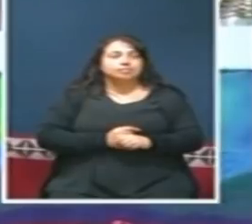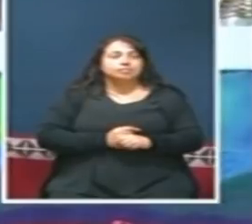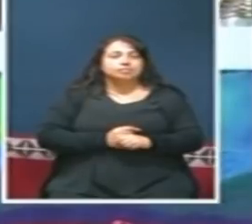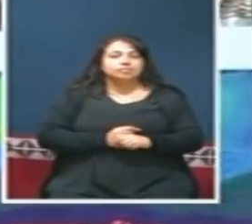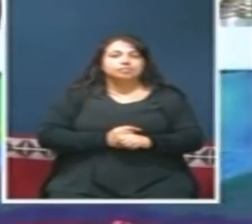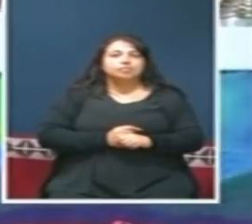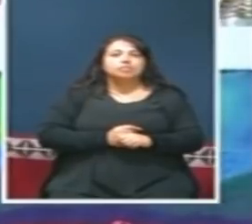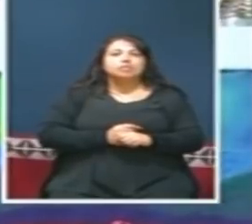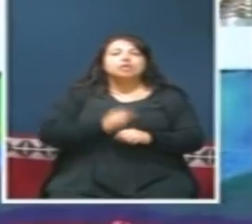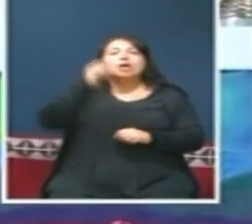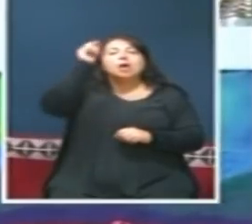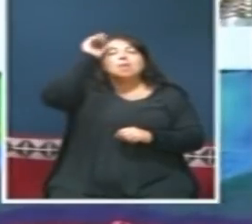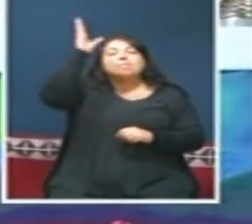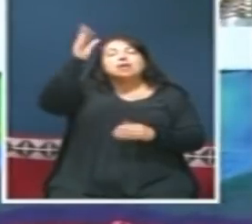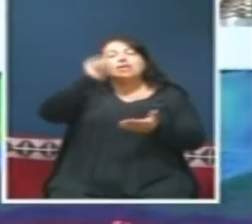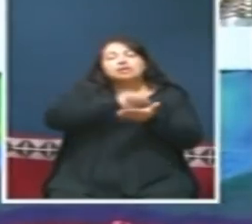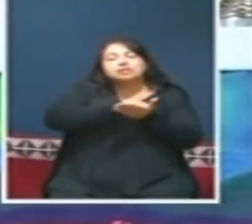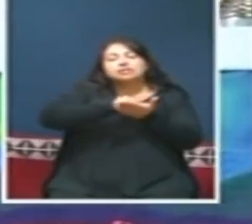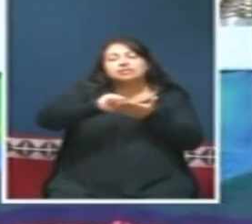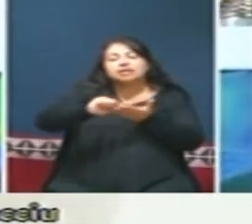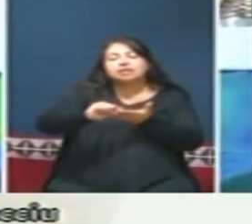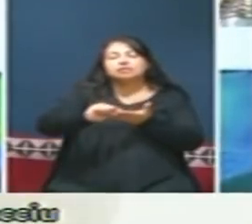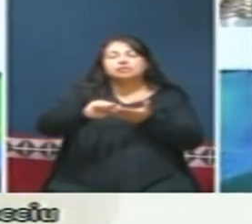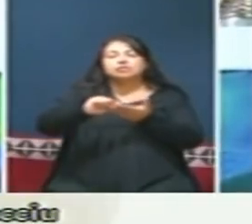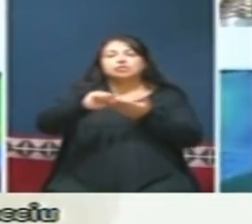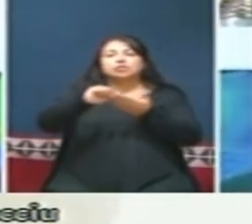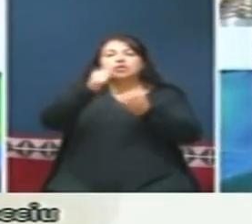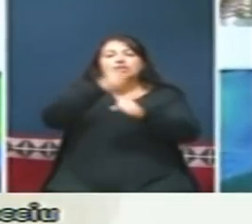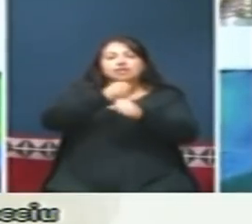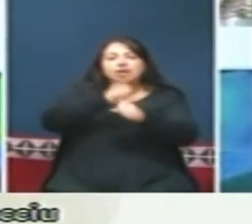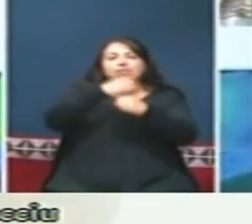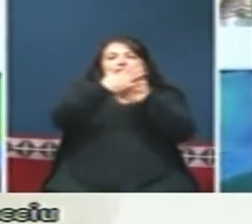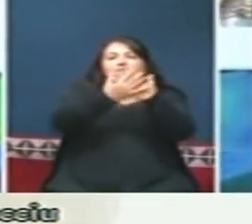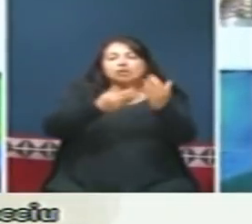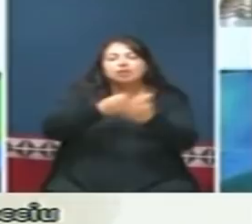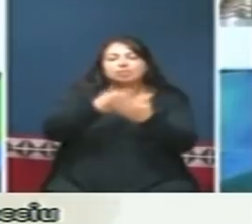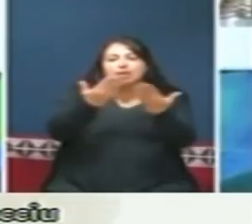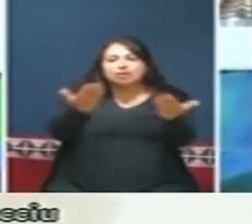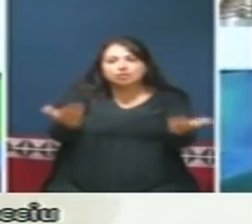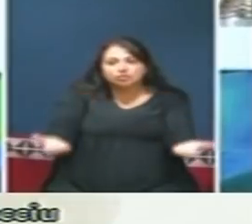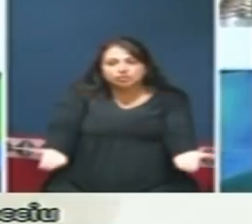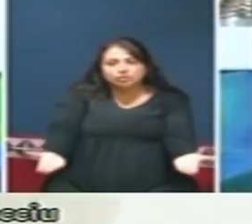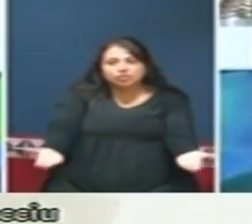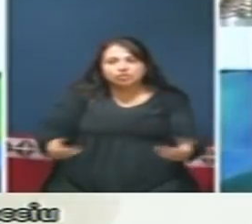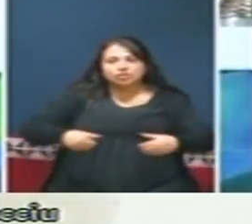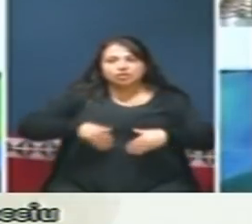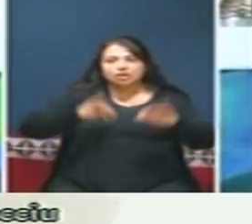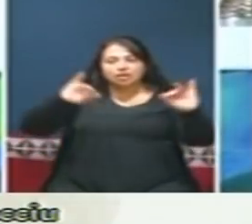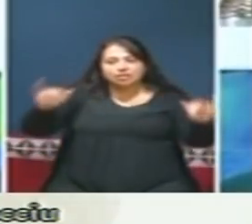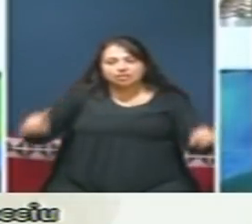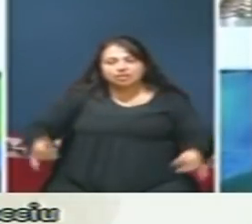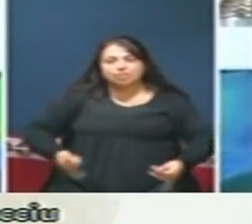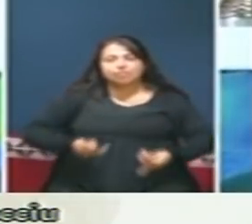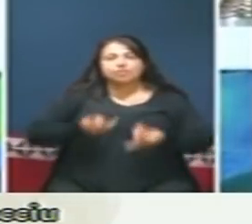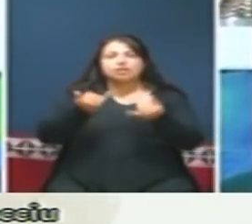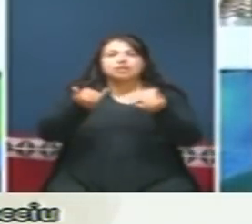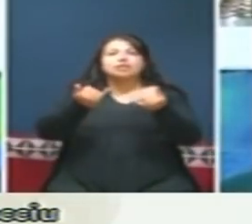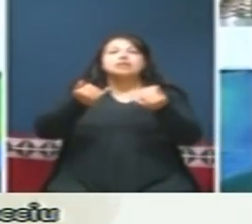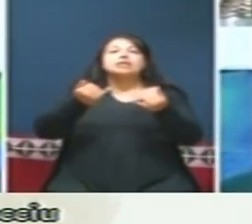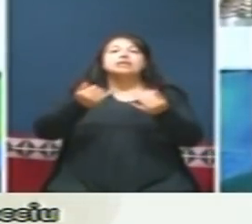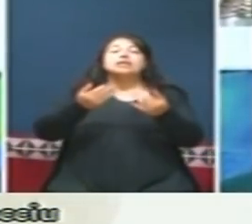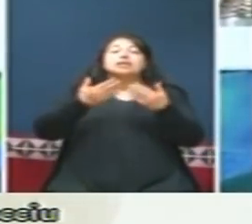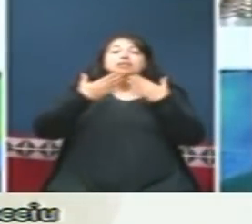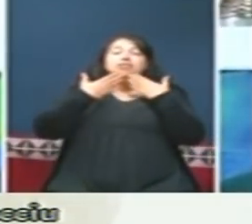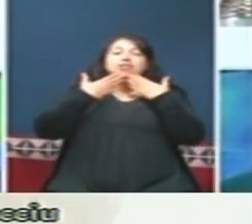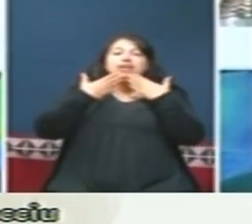Padre Santo, acepta los dones que te presentamos en la conmemoración de tus santos mártires y concédenos la gracia